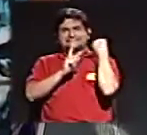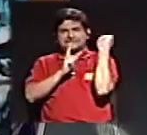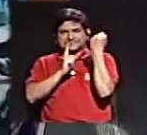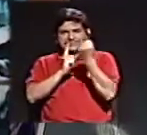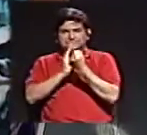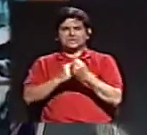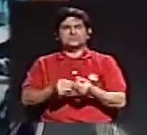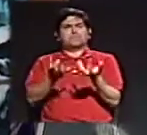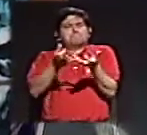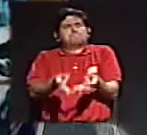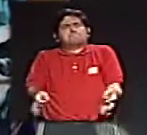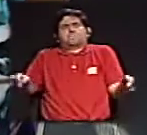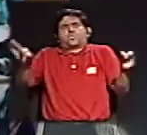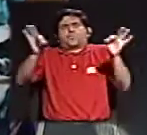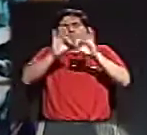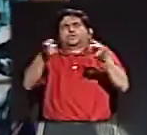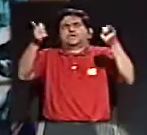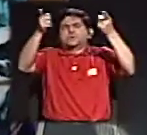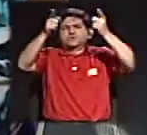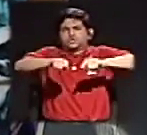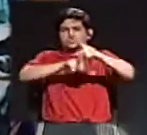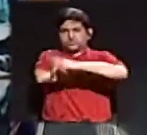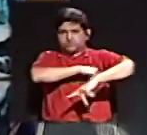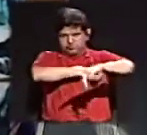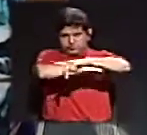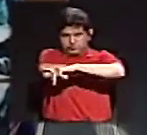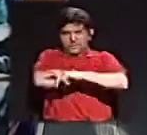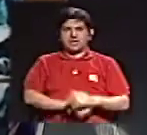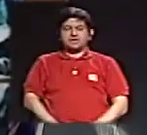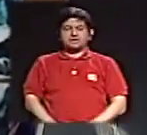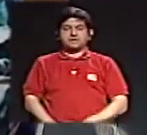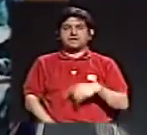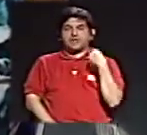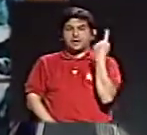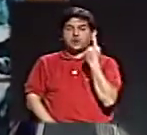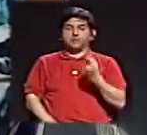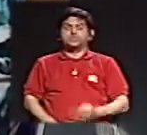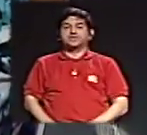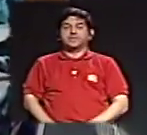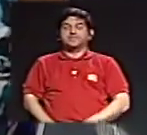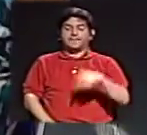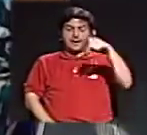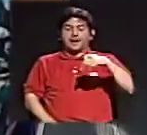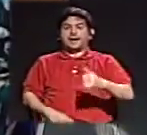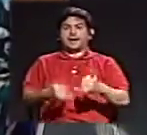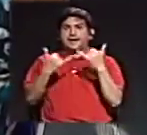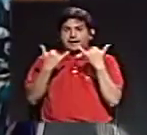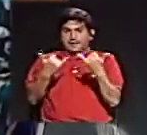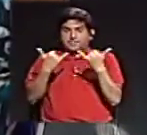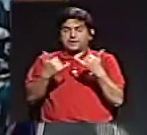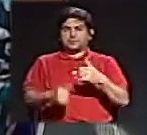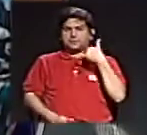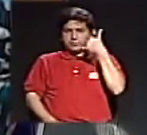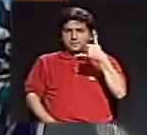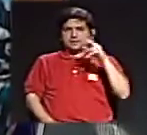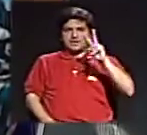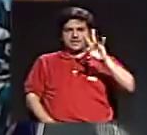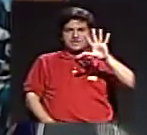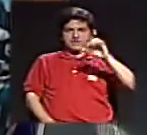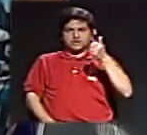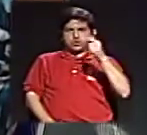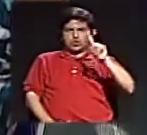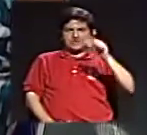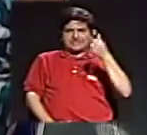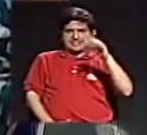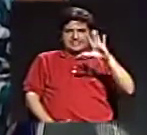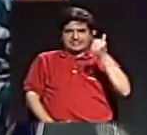situación muy importante que está pasando en nuestro país. Estamos, como siempre, en vivo. Usted puede llamarnos al 25 11